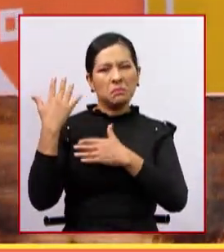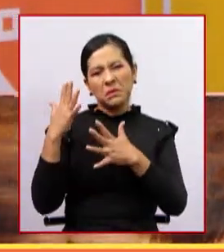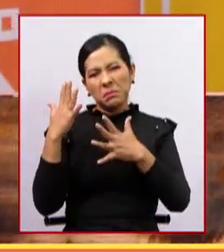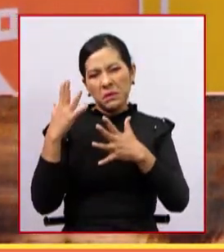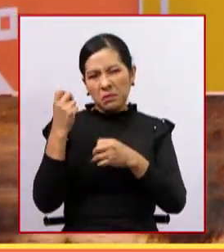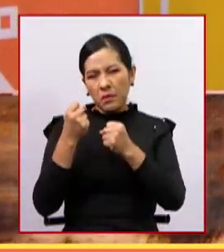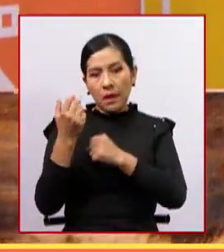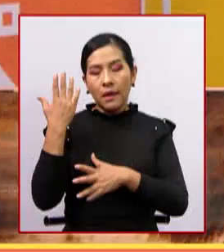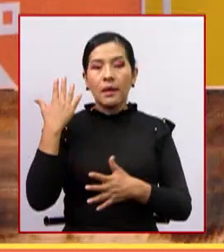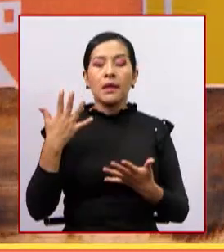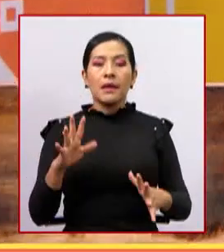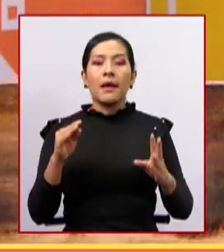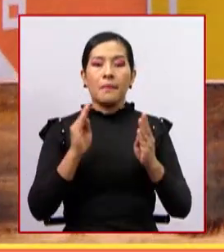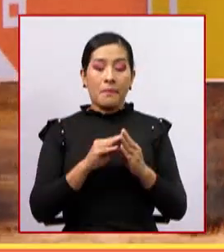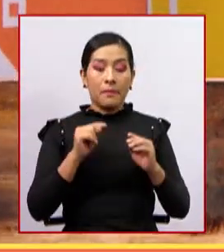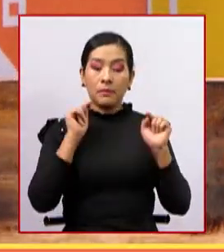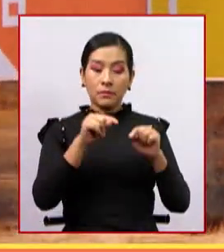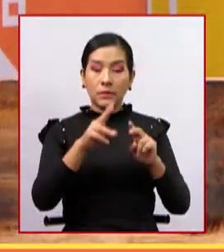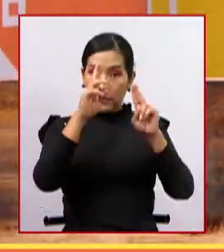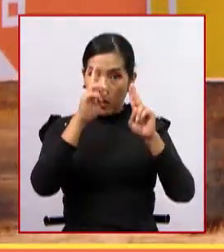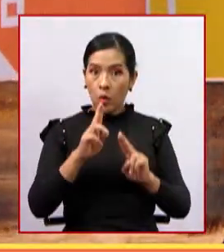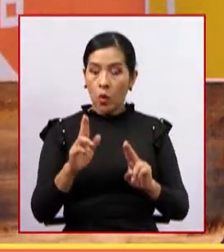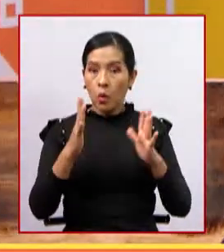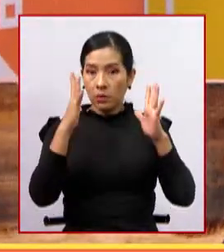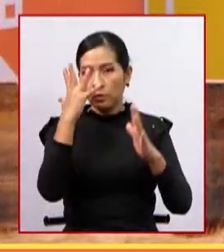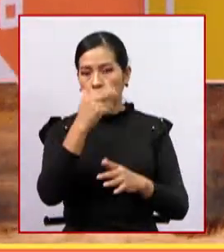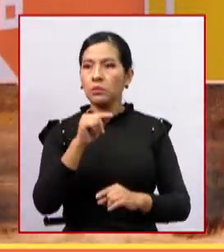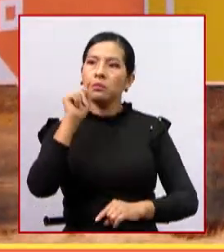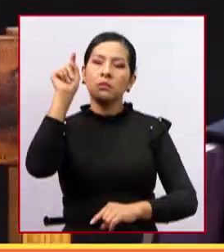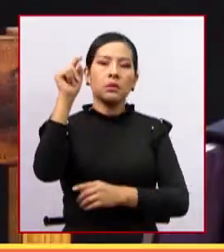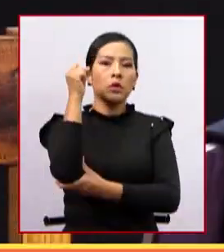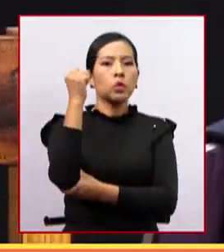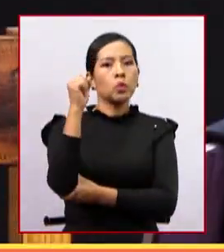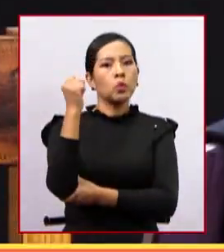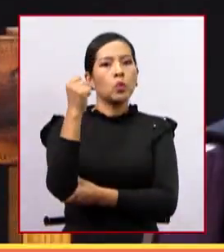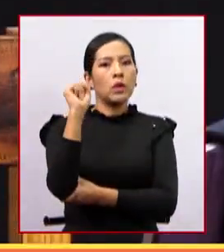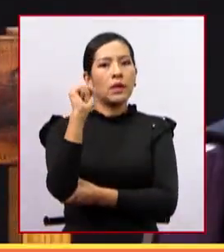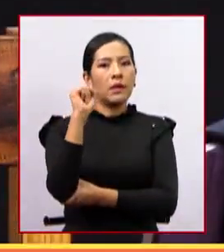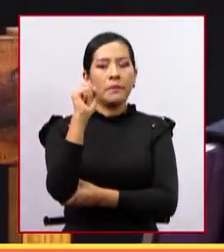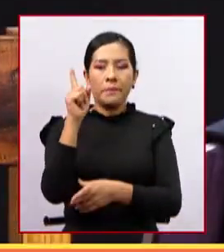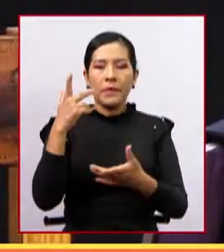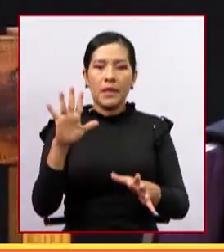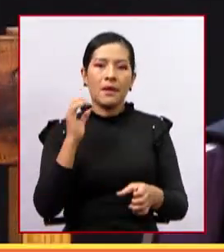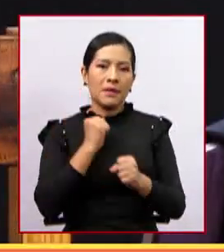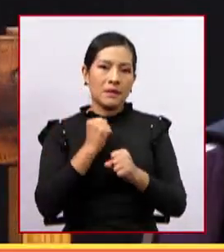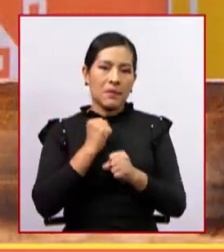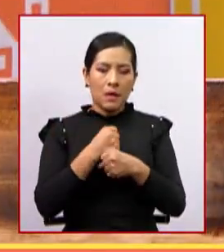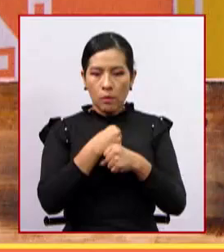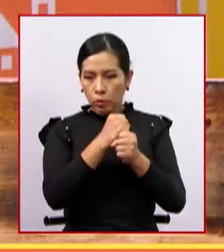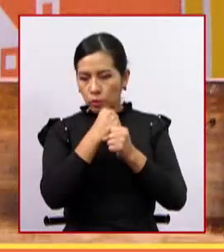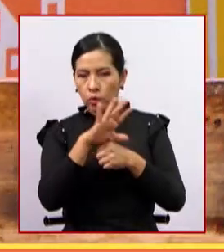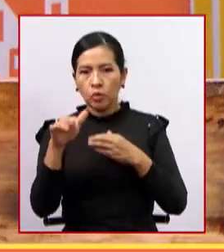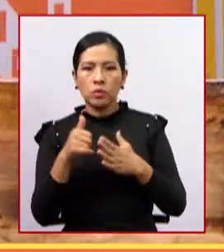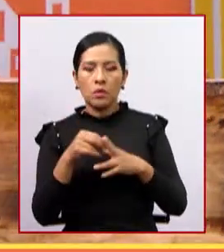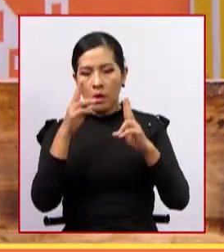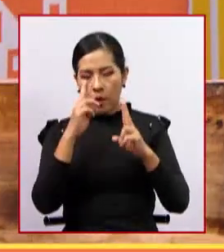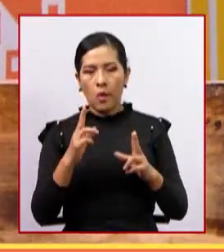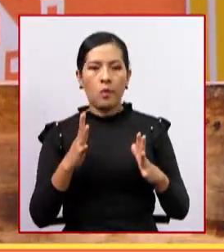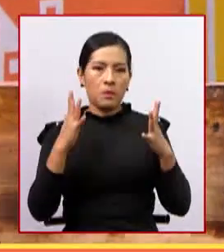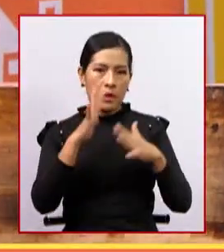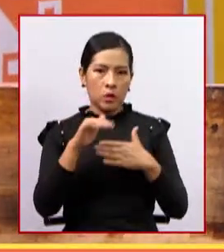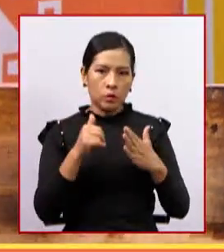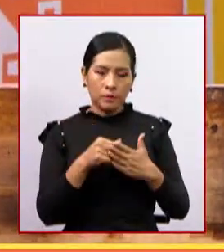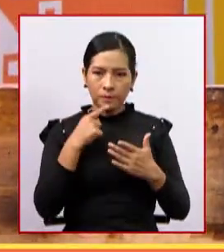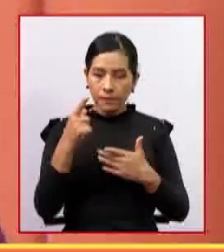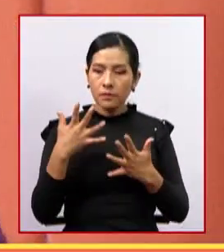años, se hizo un homenaje precioso en Sucre. Claro. Y yo estaba trabajando en la producción de ese homenaje,